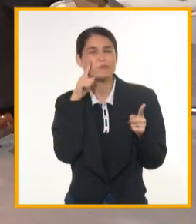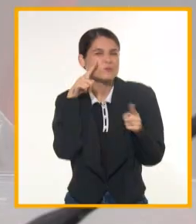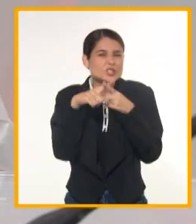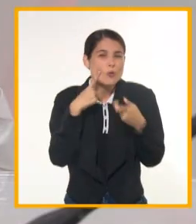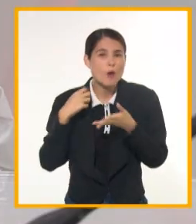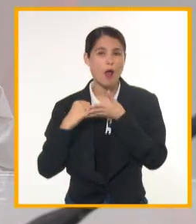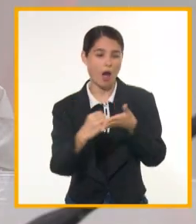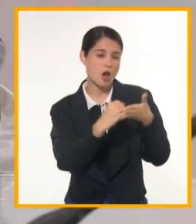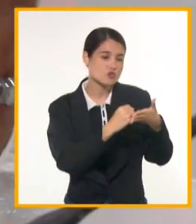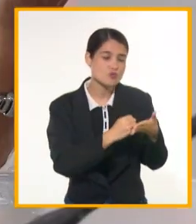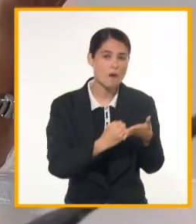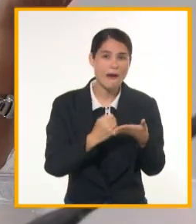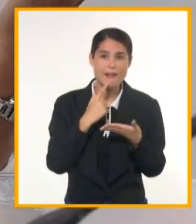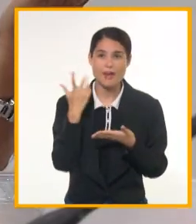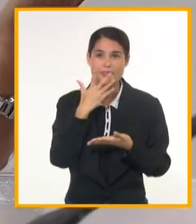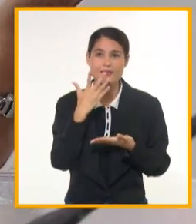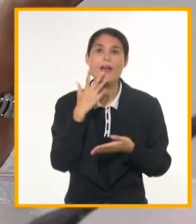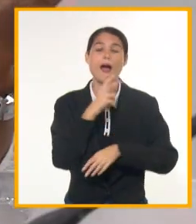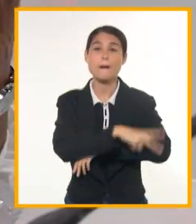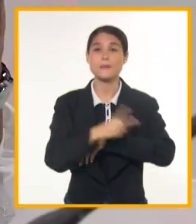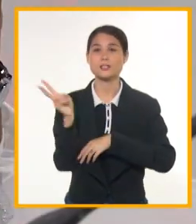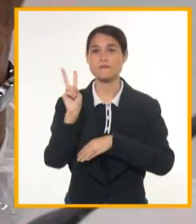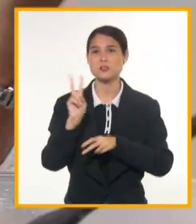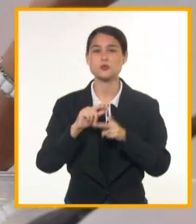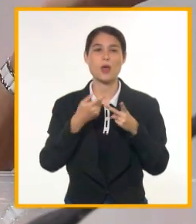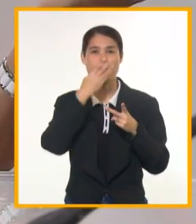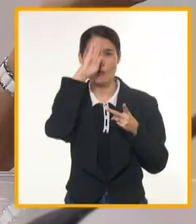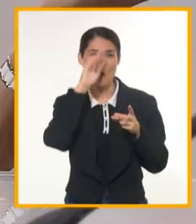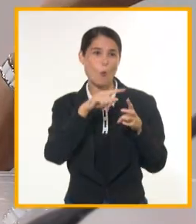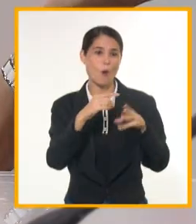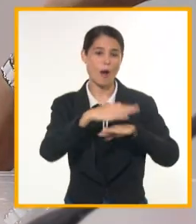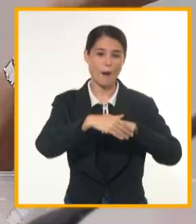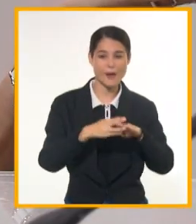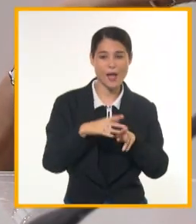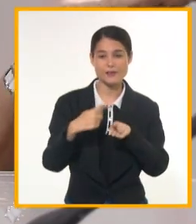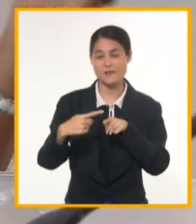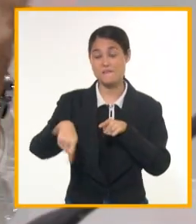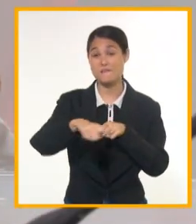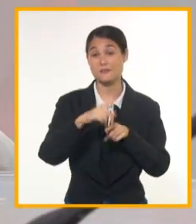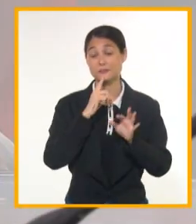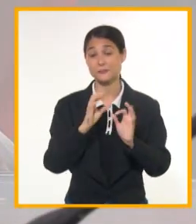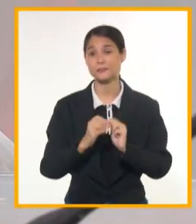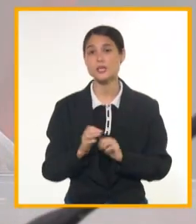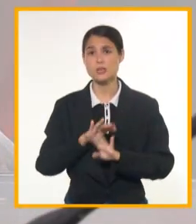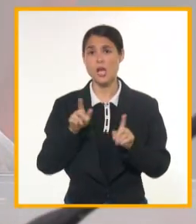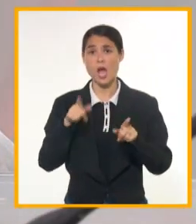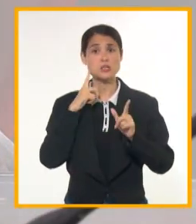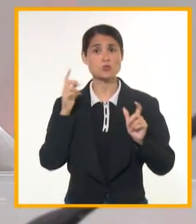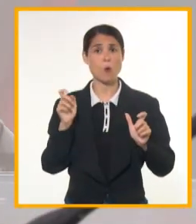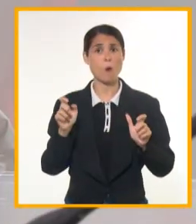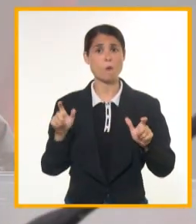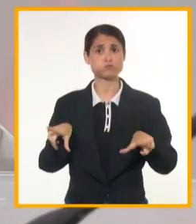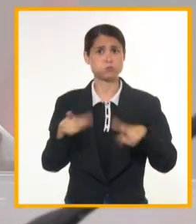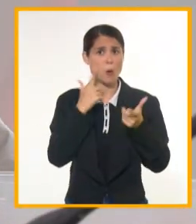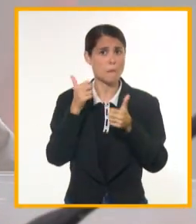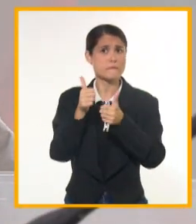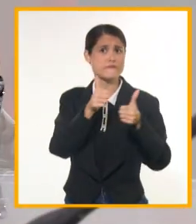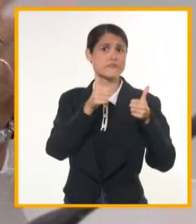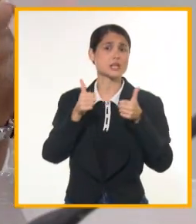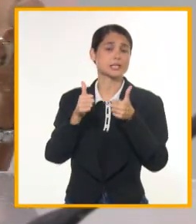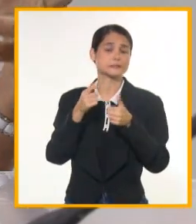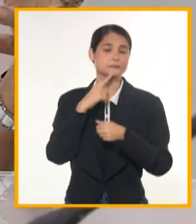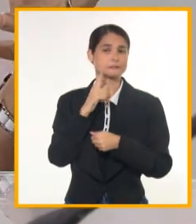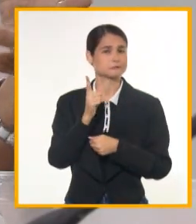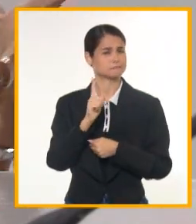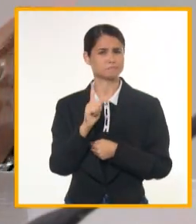todo indica, Oliver, por los escasos trascendidos, que la gira no ha sido para nada exitosa. Yo comentaba en Juventud Rebelde que